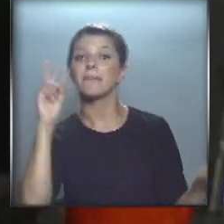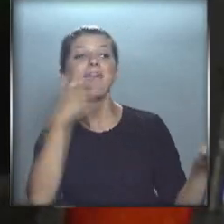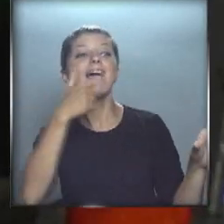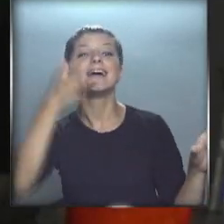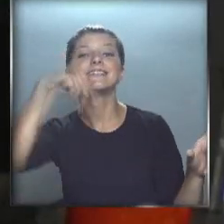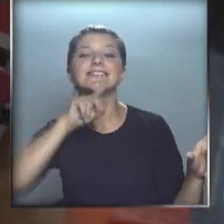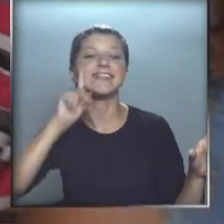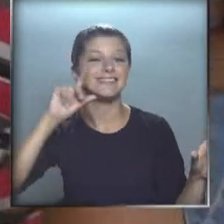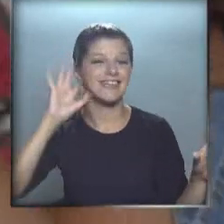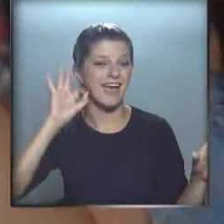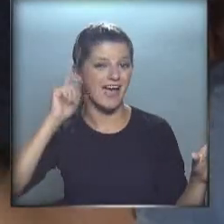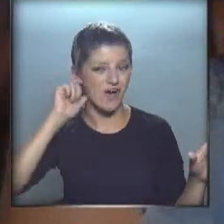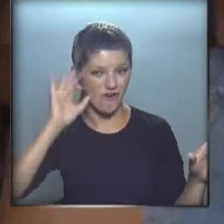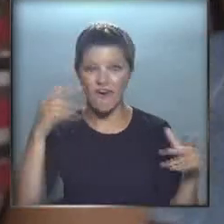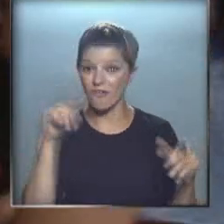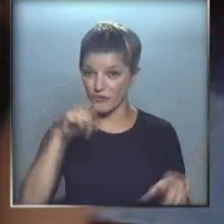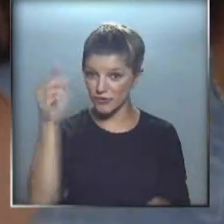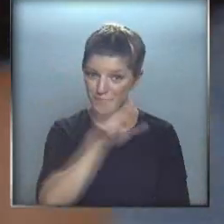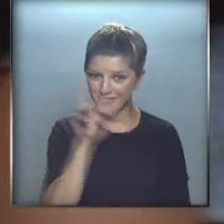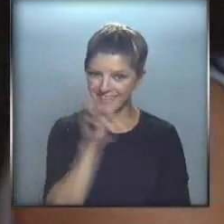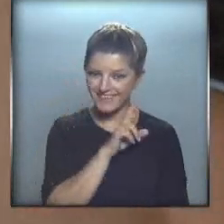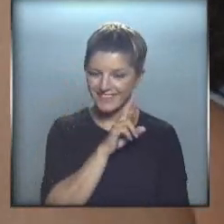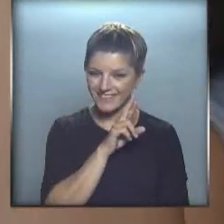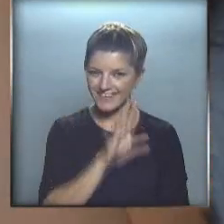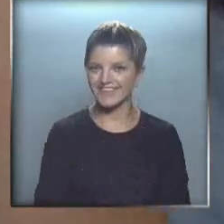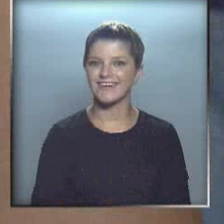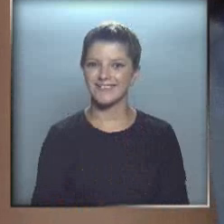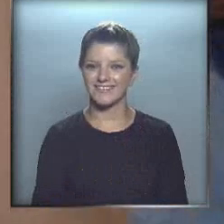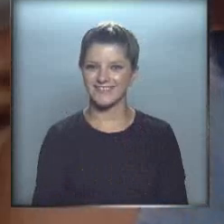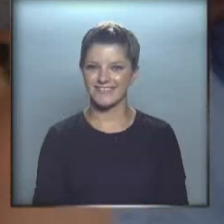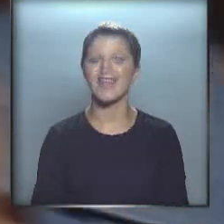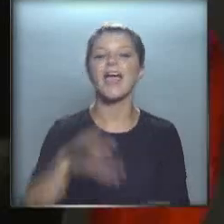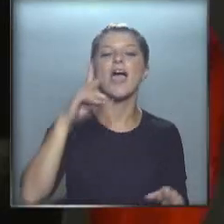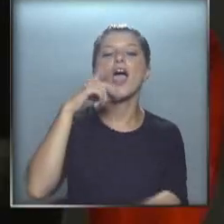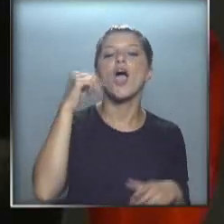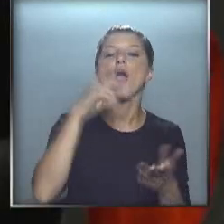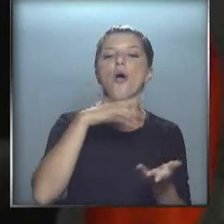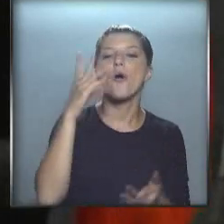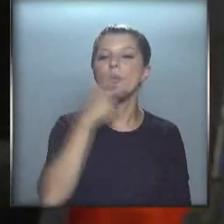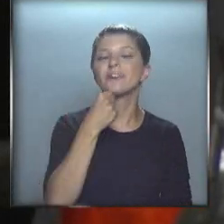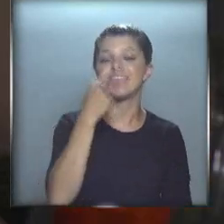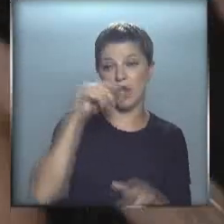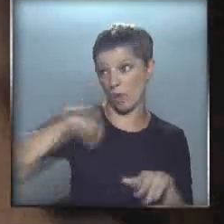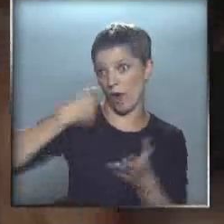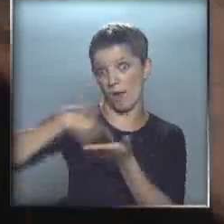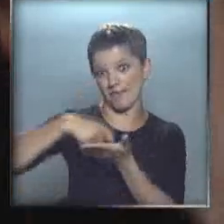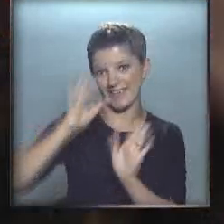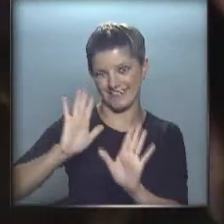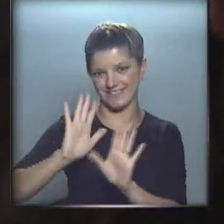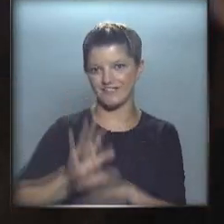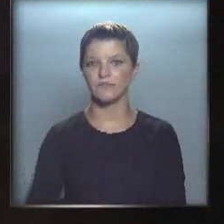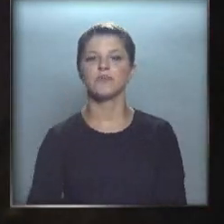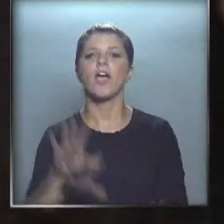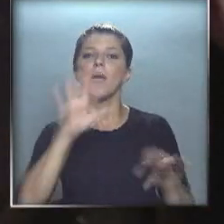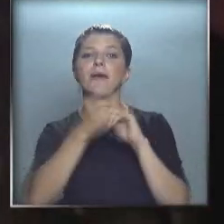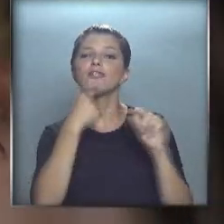Te están pidiendo. ¿Qué pasa? ¿Qué pasa? A ver ahí. Mirá que vamos a empezar a cobrar por los picos, ¿eh? Estás llorando, chicos. Gente llorando. No, mi amor,